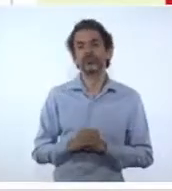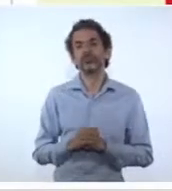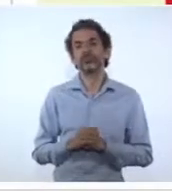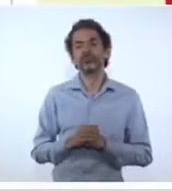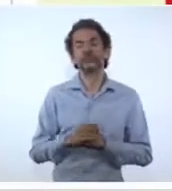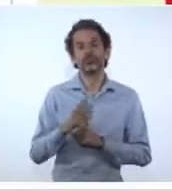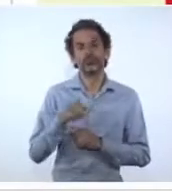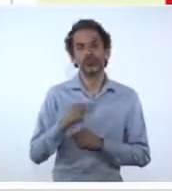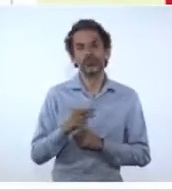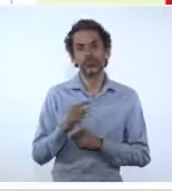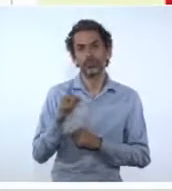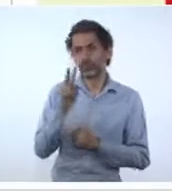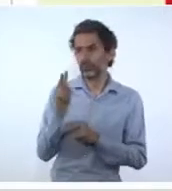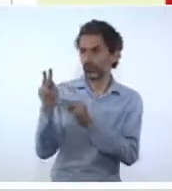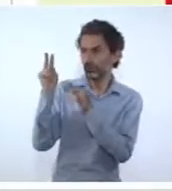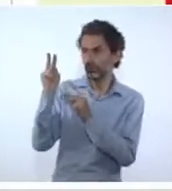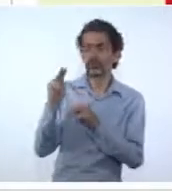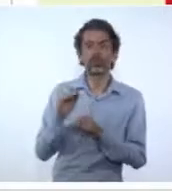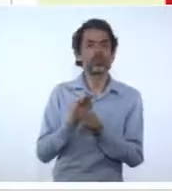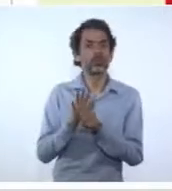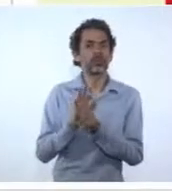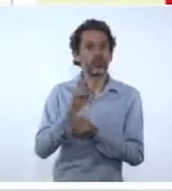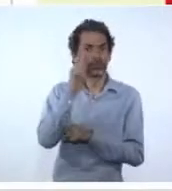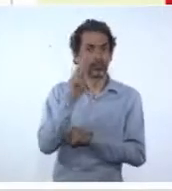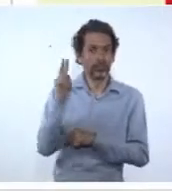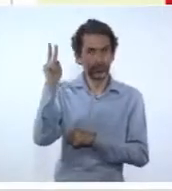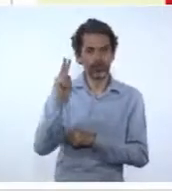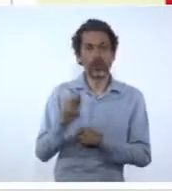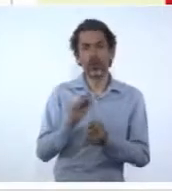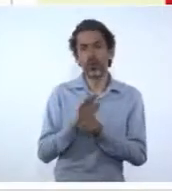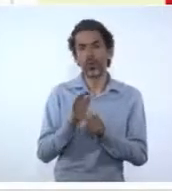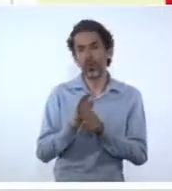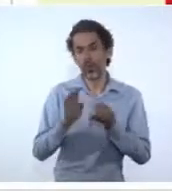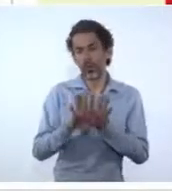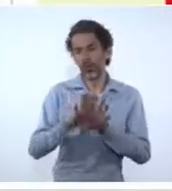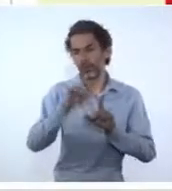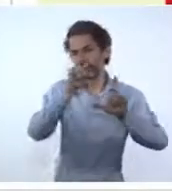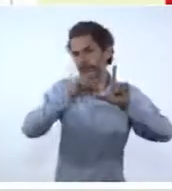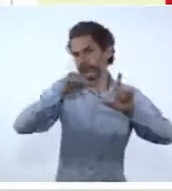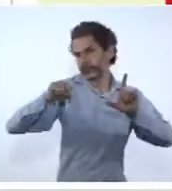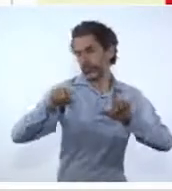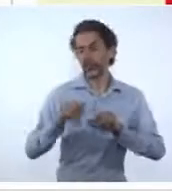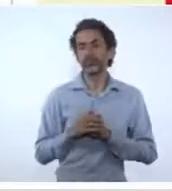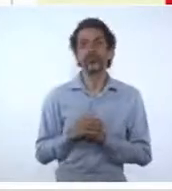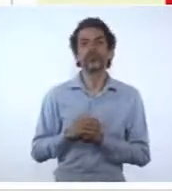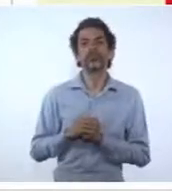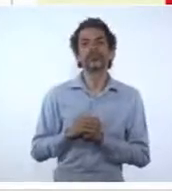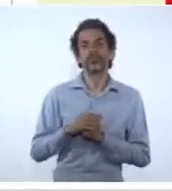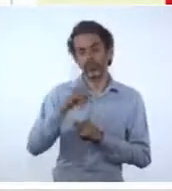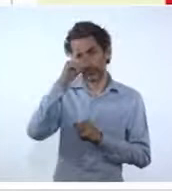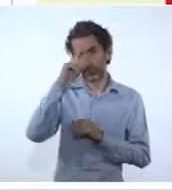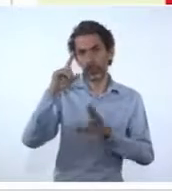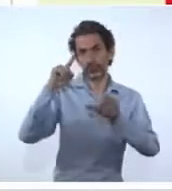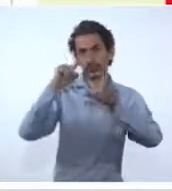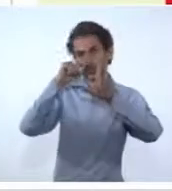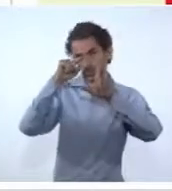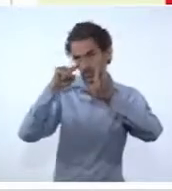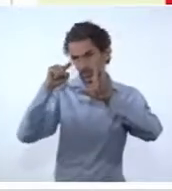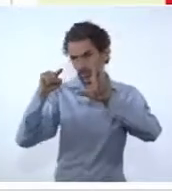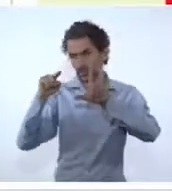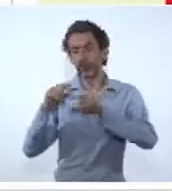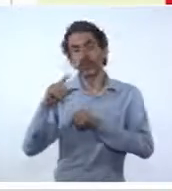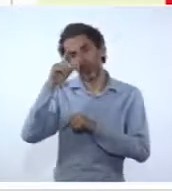Y aquí se puede apreciar claramente cómo pues, la tendencia sigue siendo hacia abajo y